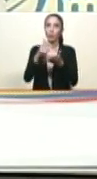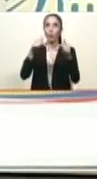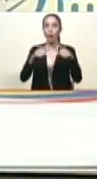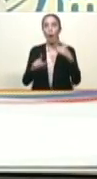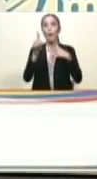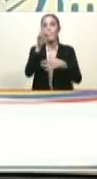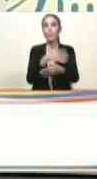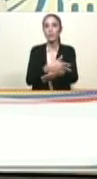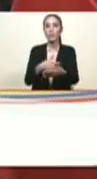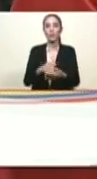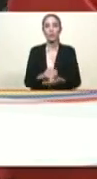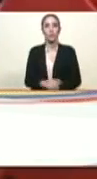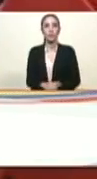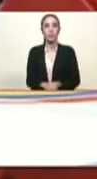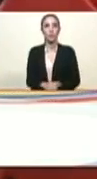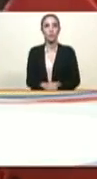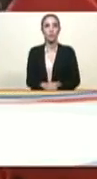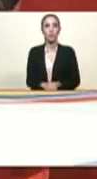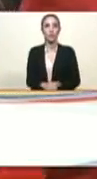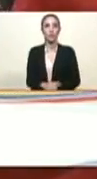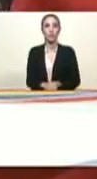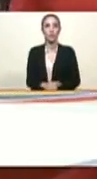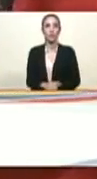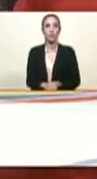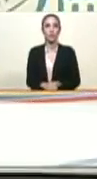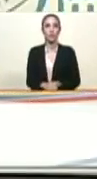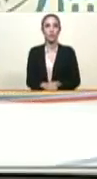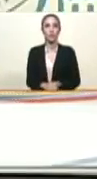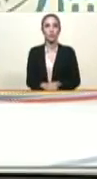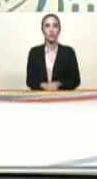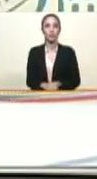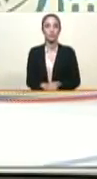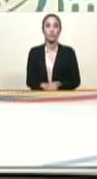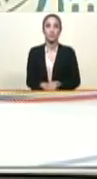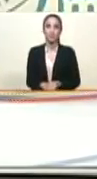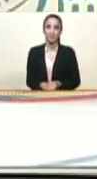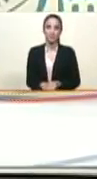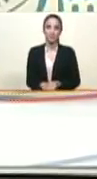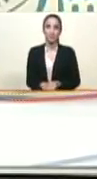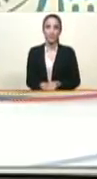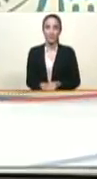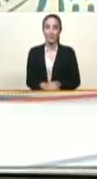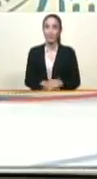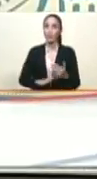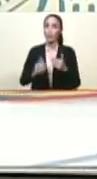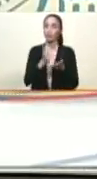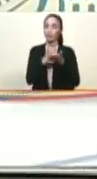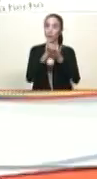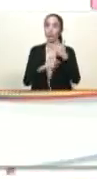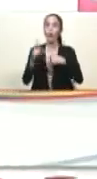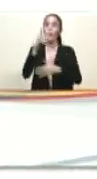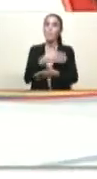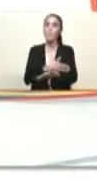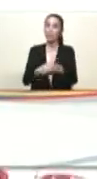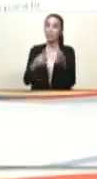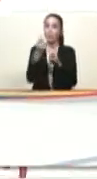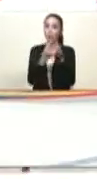millón de bolívares, por el número de familiares que tiene a su cargo,